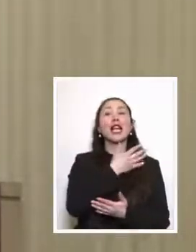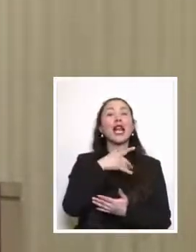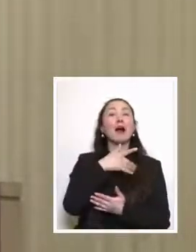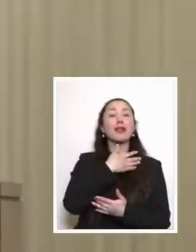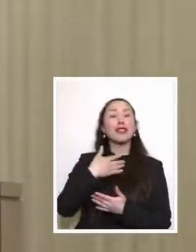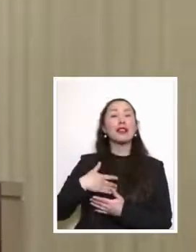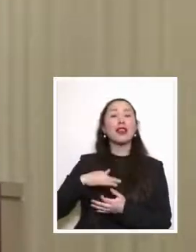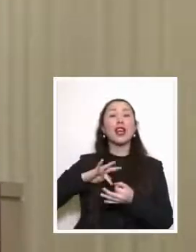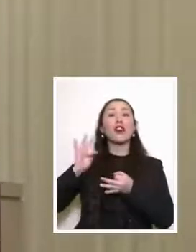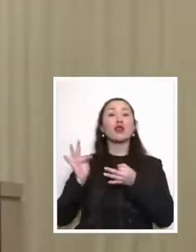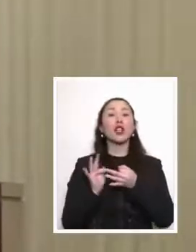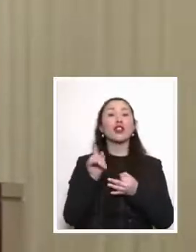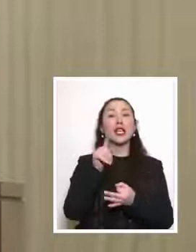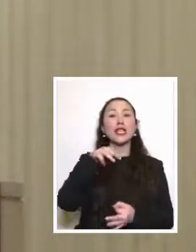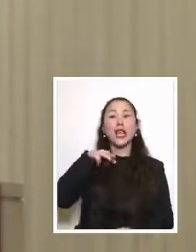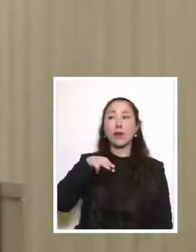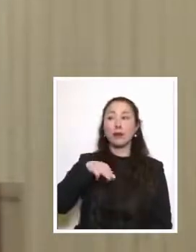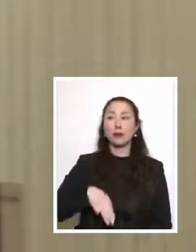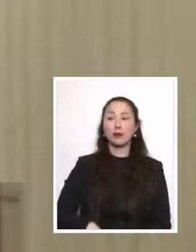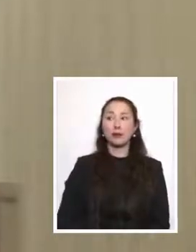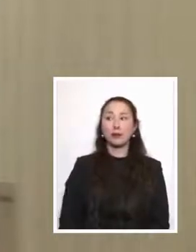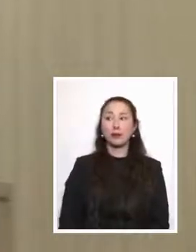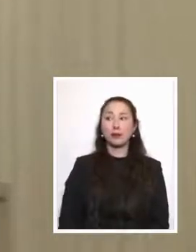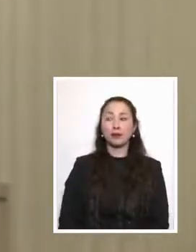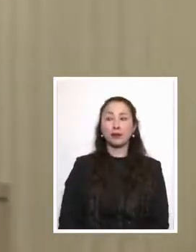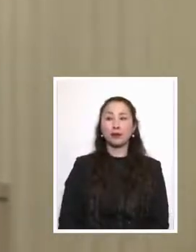palabras a la distancia.